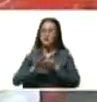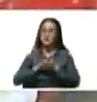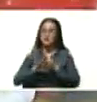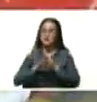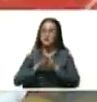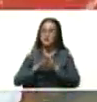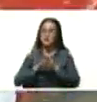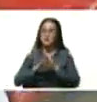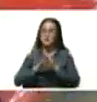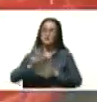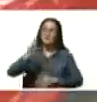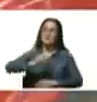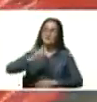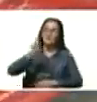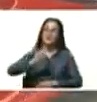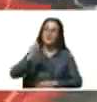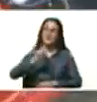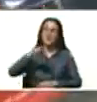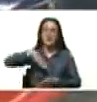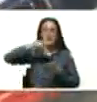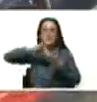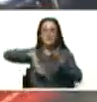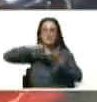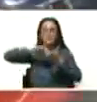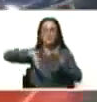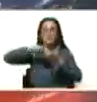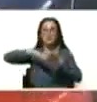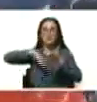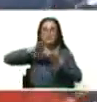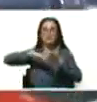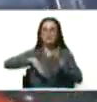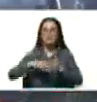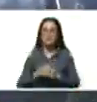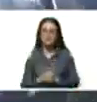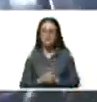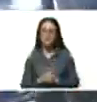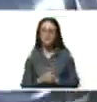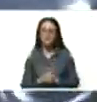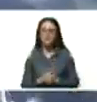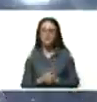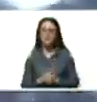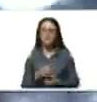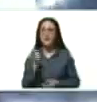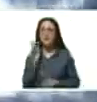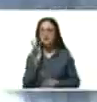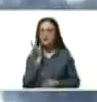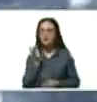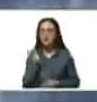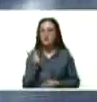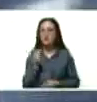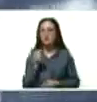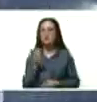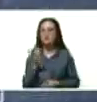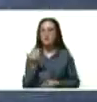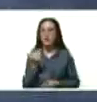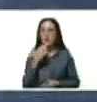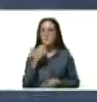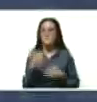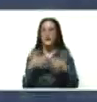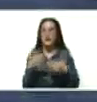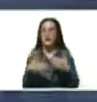el fondeado para llegar a la contextura de acuerdo a la redistribución, bien sea azules, que somos que ahora mejoramos